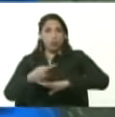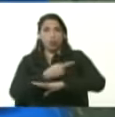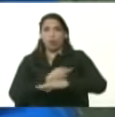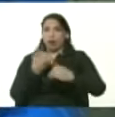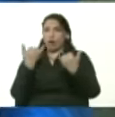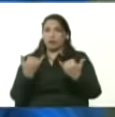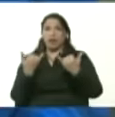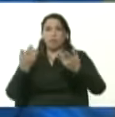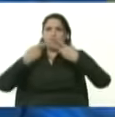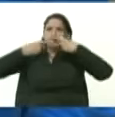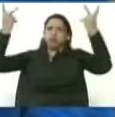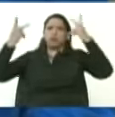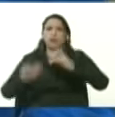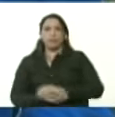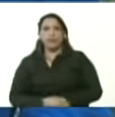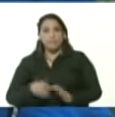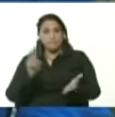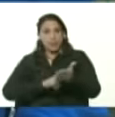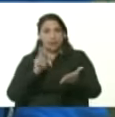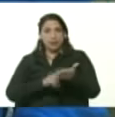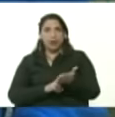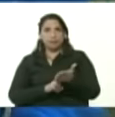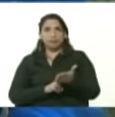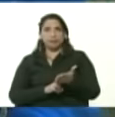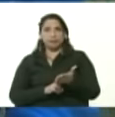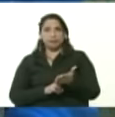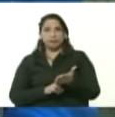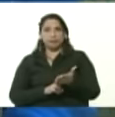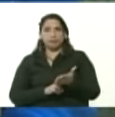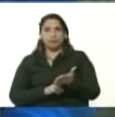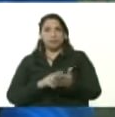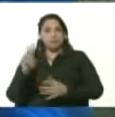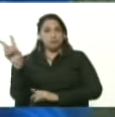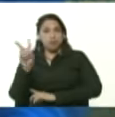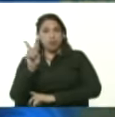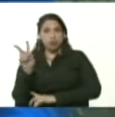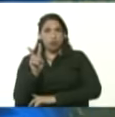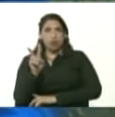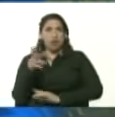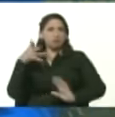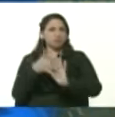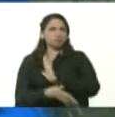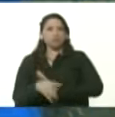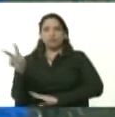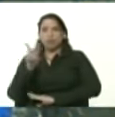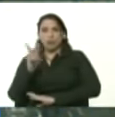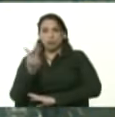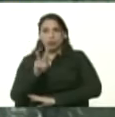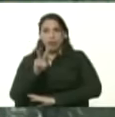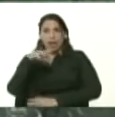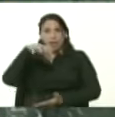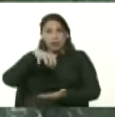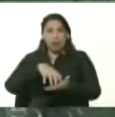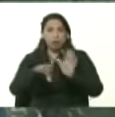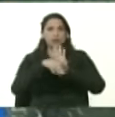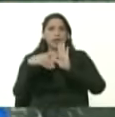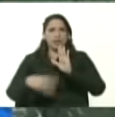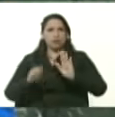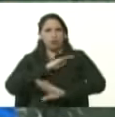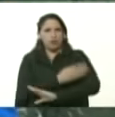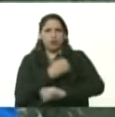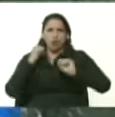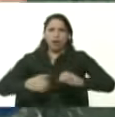salía a la luz pública la verdad. La verdad de Venezuela es que Venezuela, con su Estado de Derecho vigoroso,